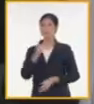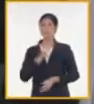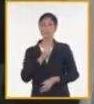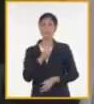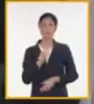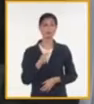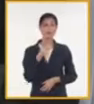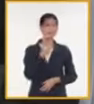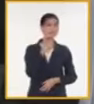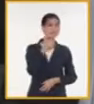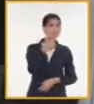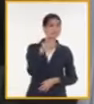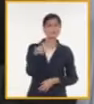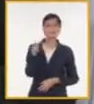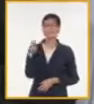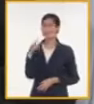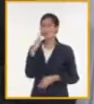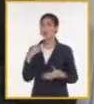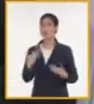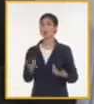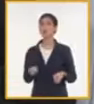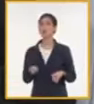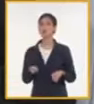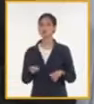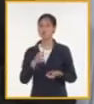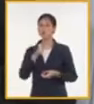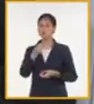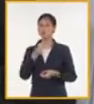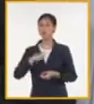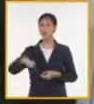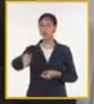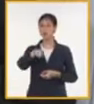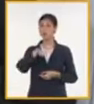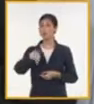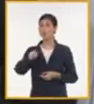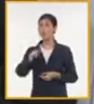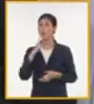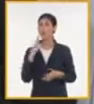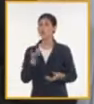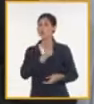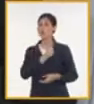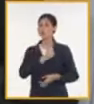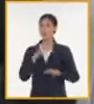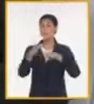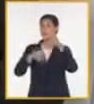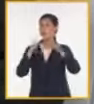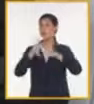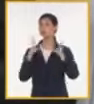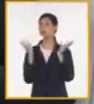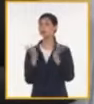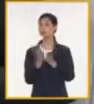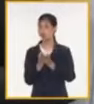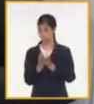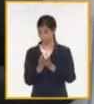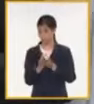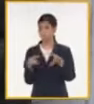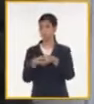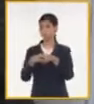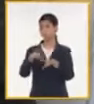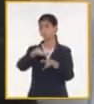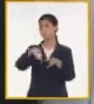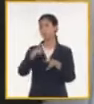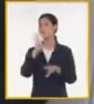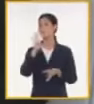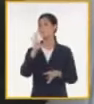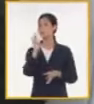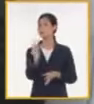lugares que pretendían estos individuos eh atacar dijeron que iniciarían una investigación contra